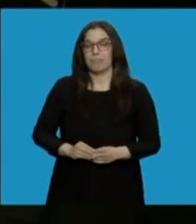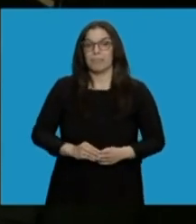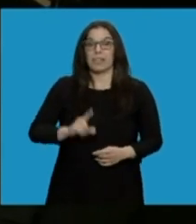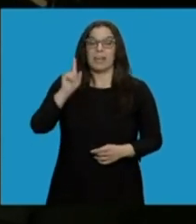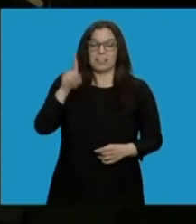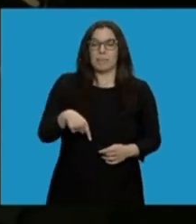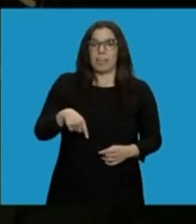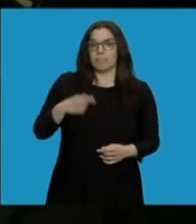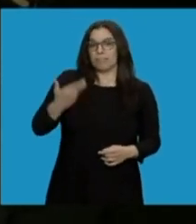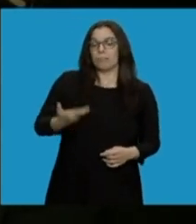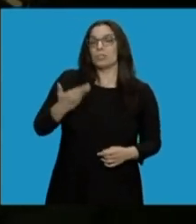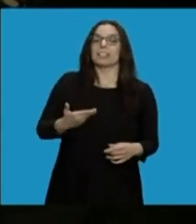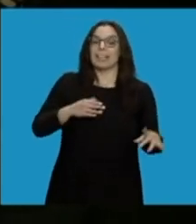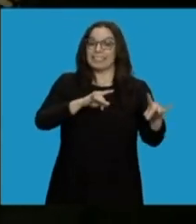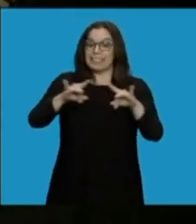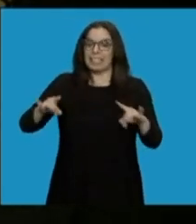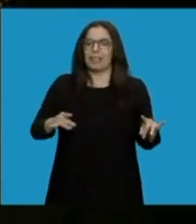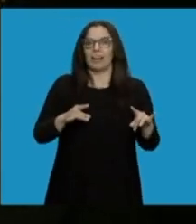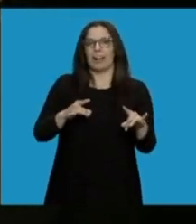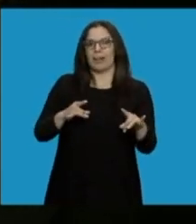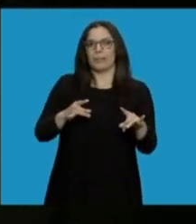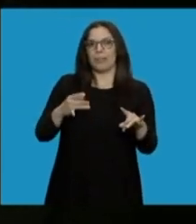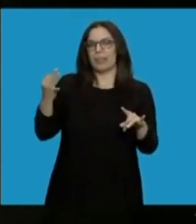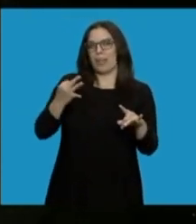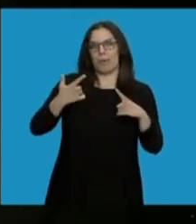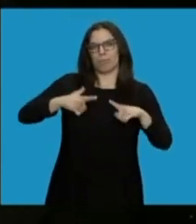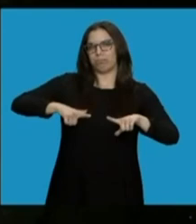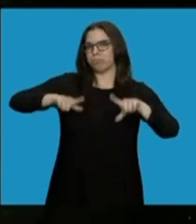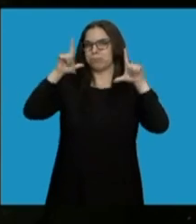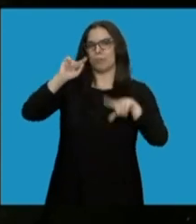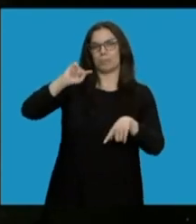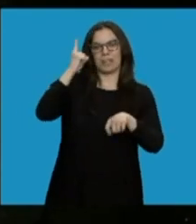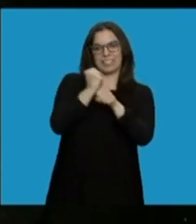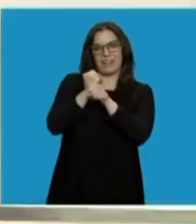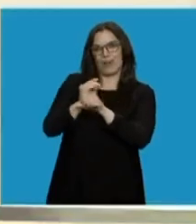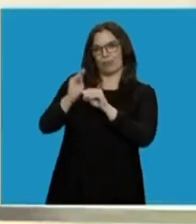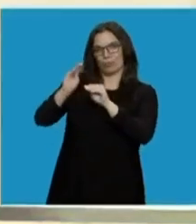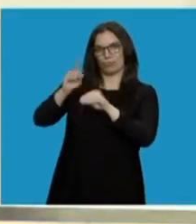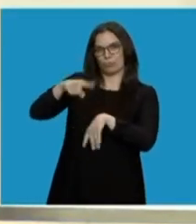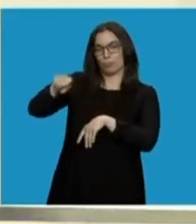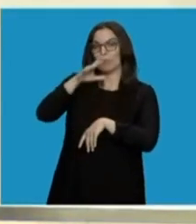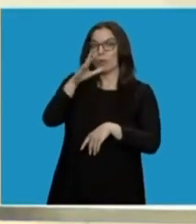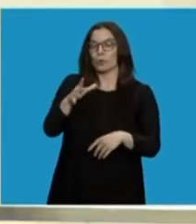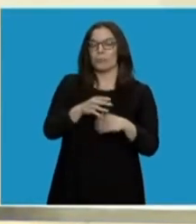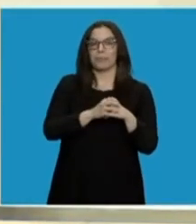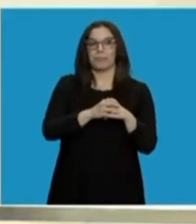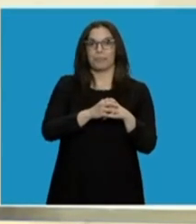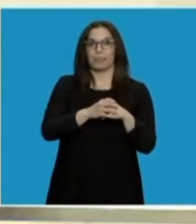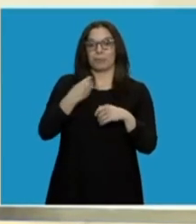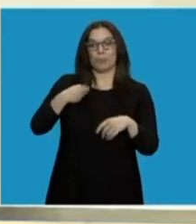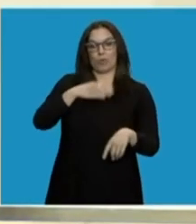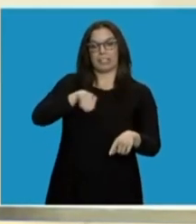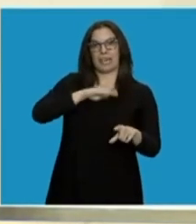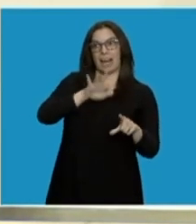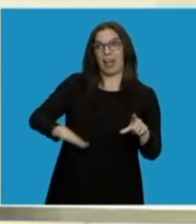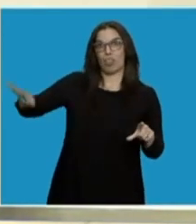tierra siga siendo el principal protagonista de vuestra labor, porque junto a lo nacional